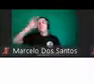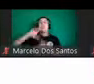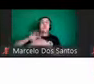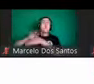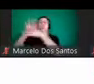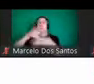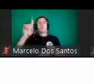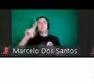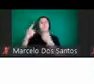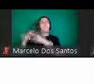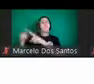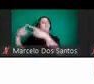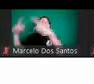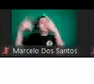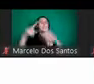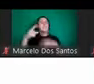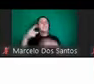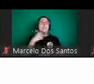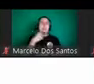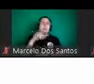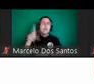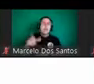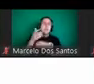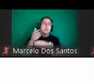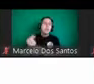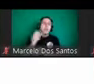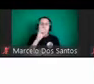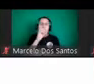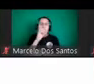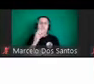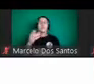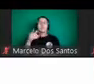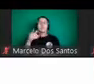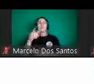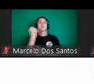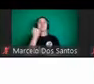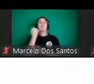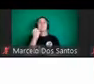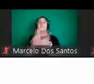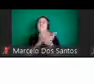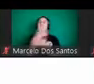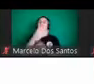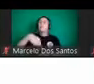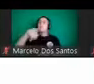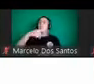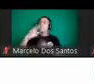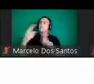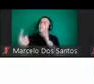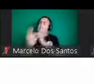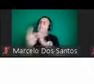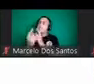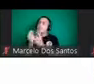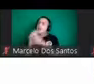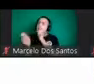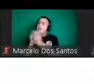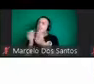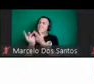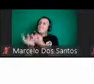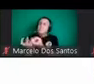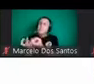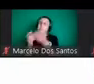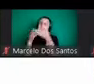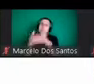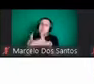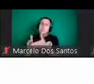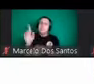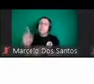poder observar, ser observadores y conversadores también, hablar con la persona y ver ¿qué es lo que te está costando? ¿Qué te dificulta?